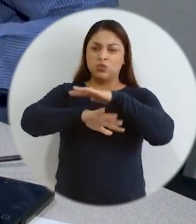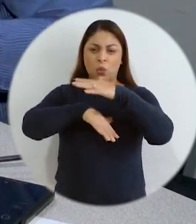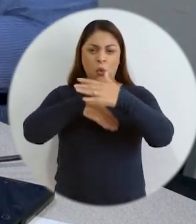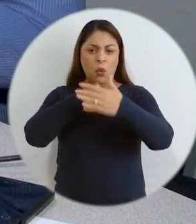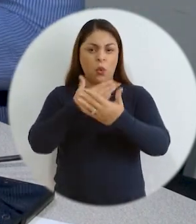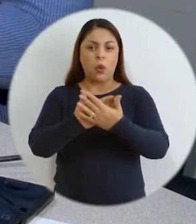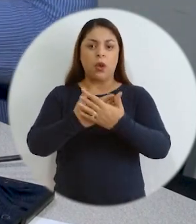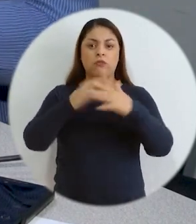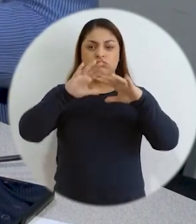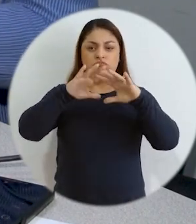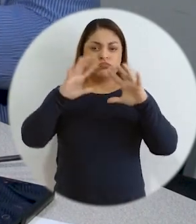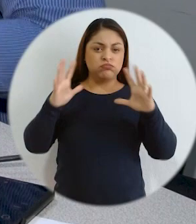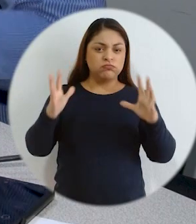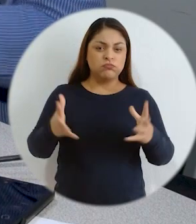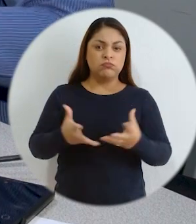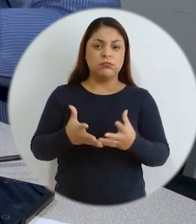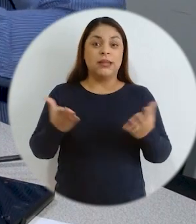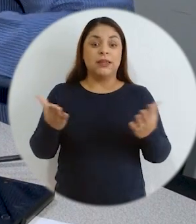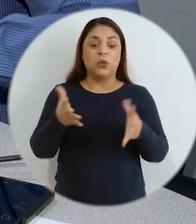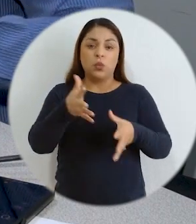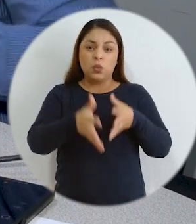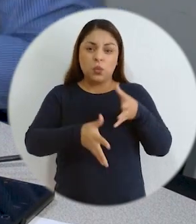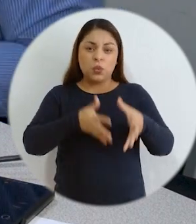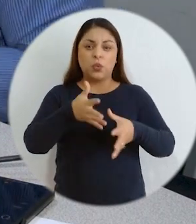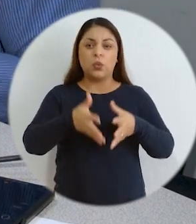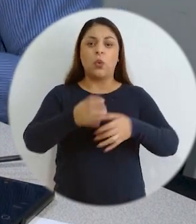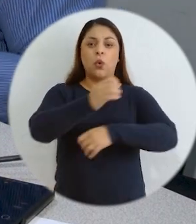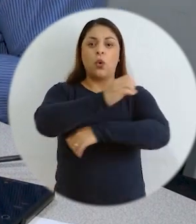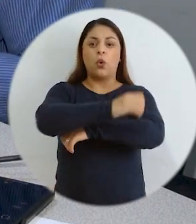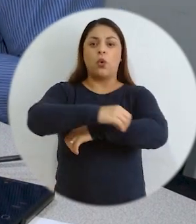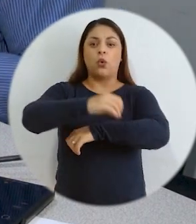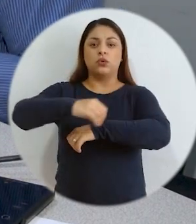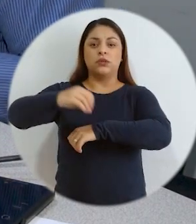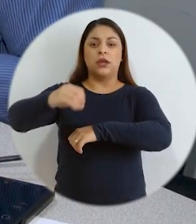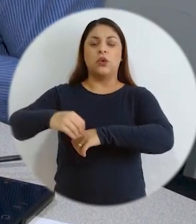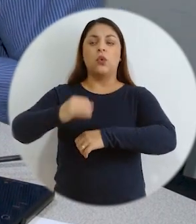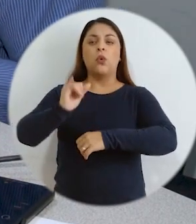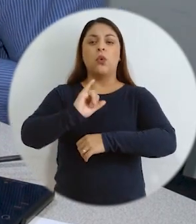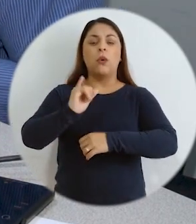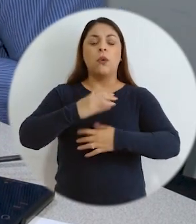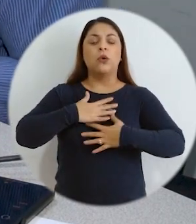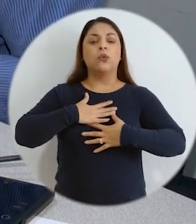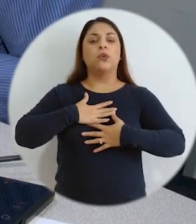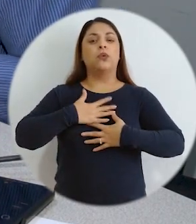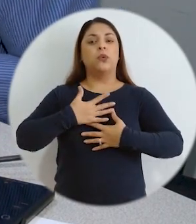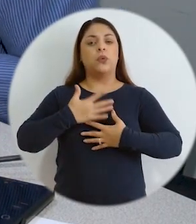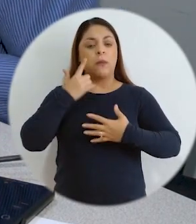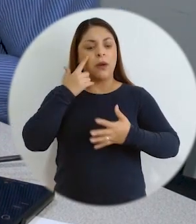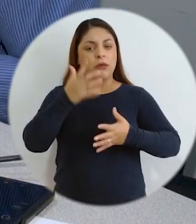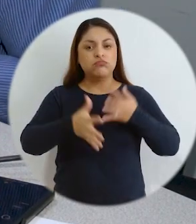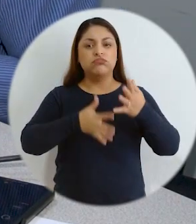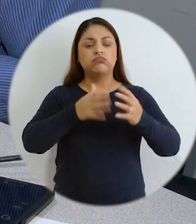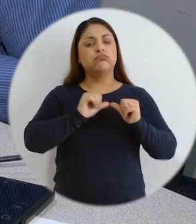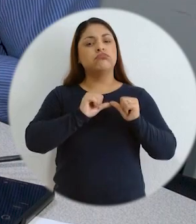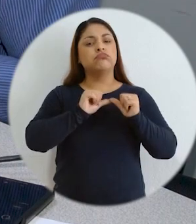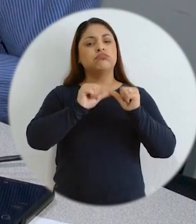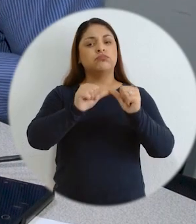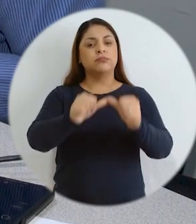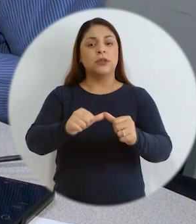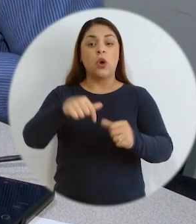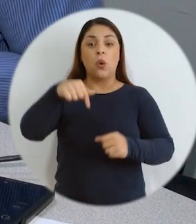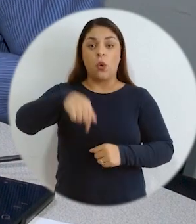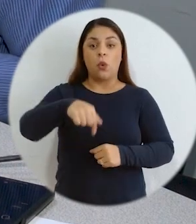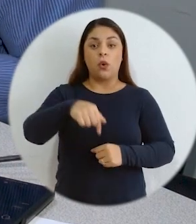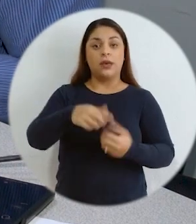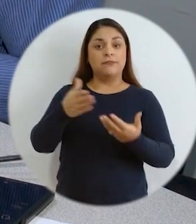las naciones puedan tener para que nuestros océanos sean ese oasis de vida que necesitamos de cara a la sostenibilidad.